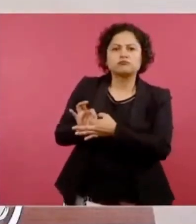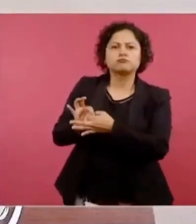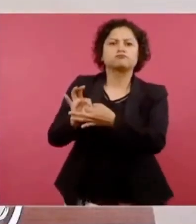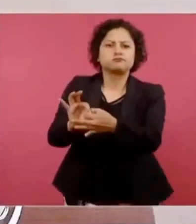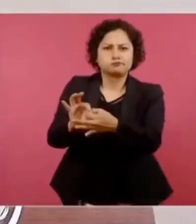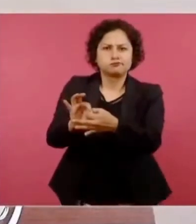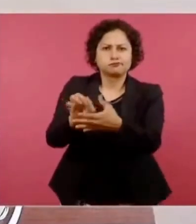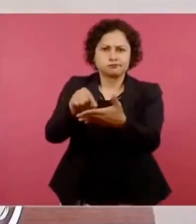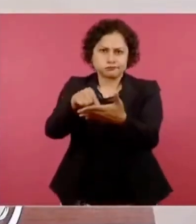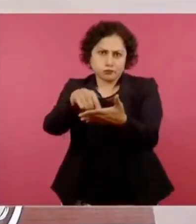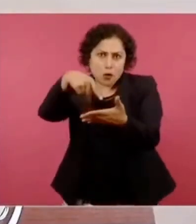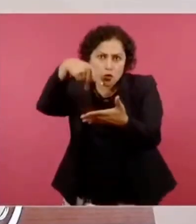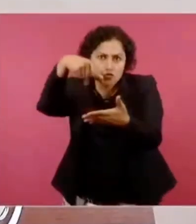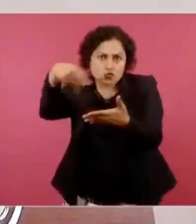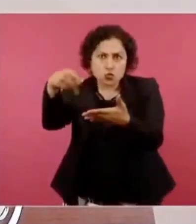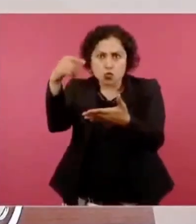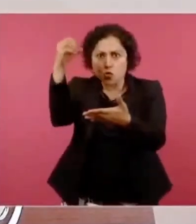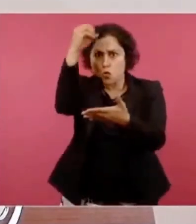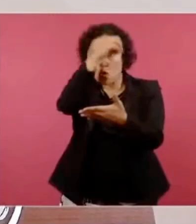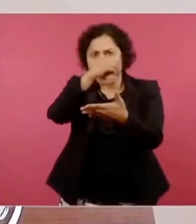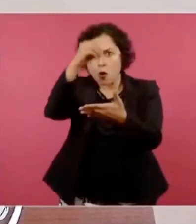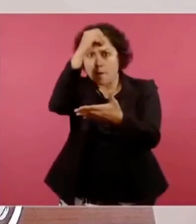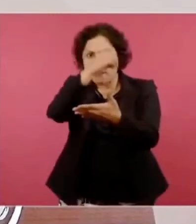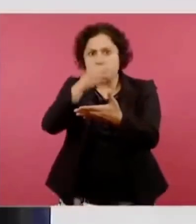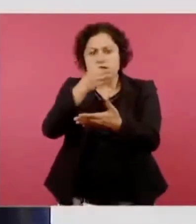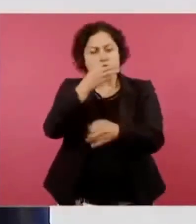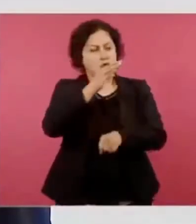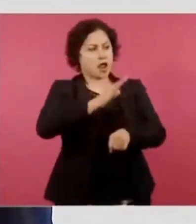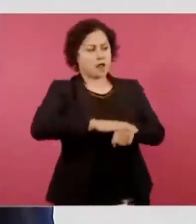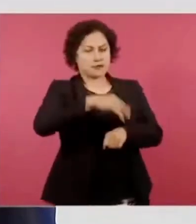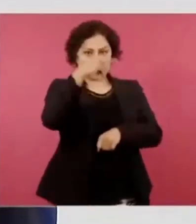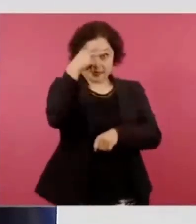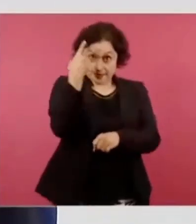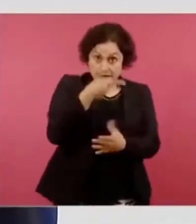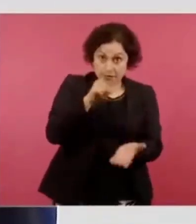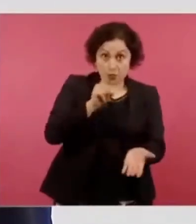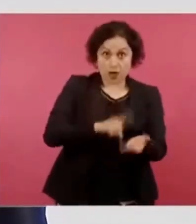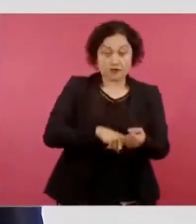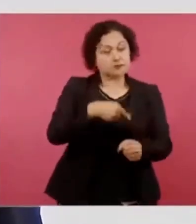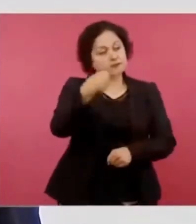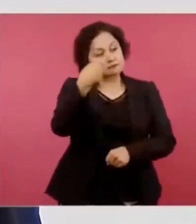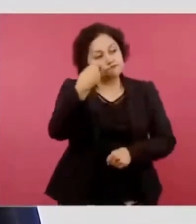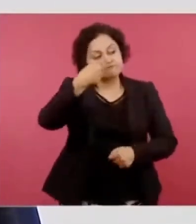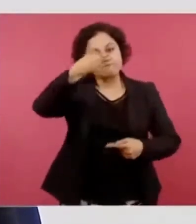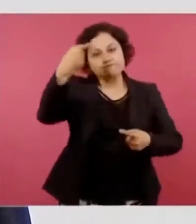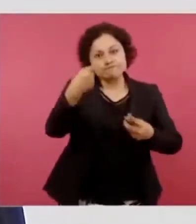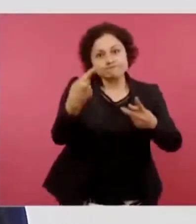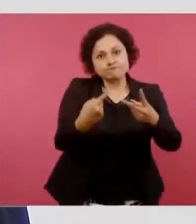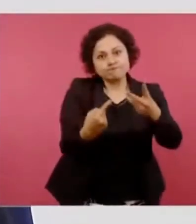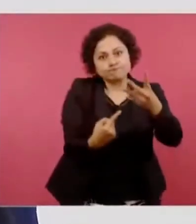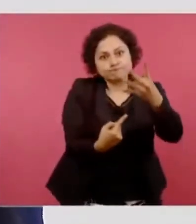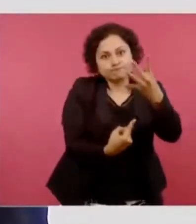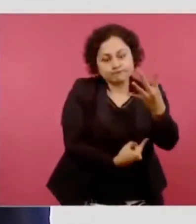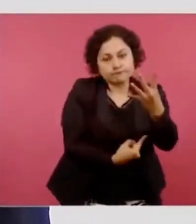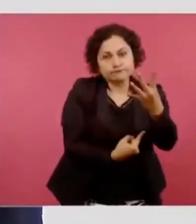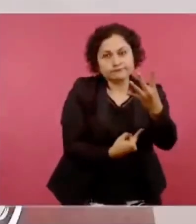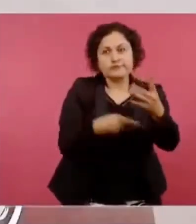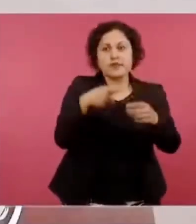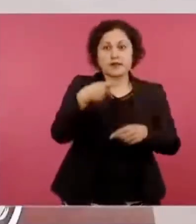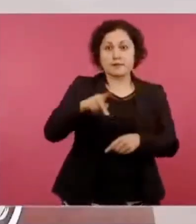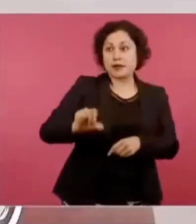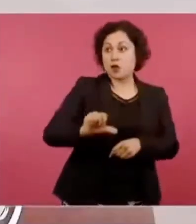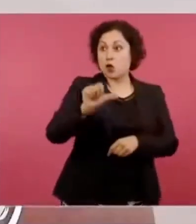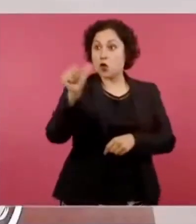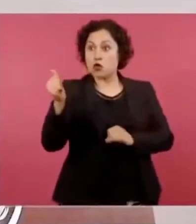ordenar unilateralmente cómo México debe darle cumplimiento sin que se tome en cuenta a otras instituciones. Una